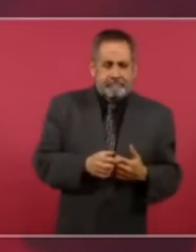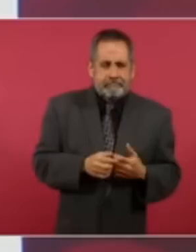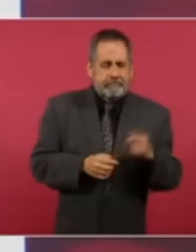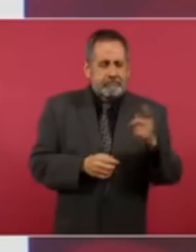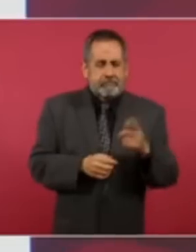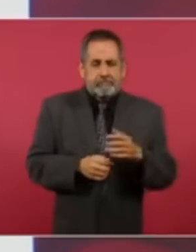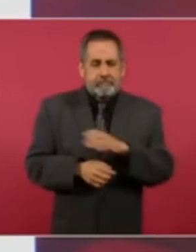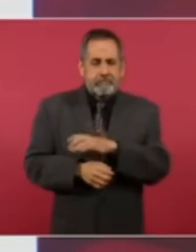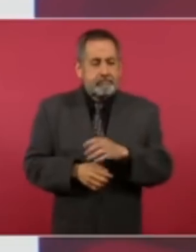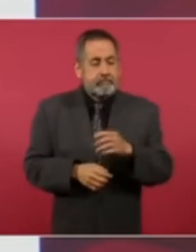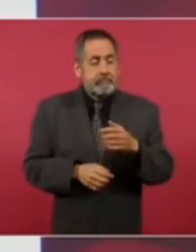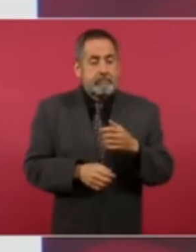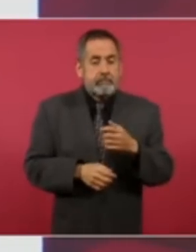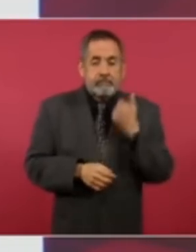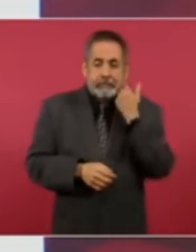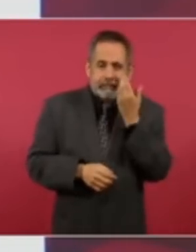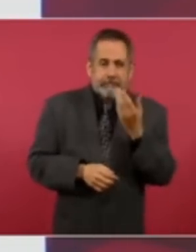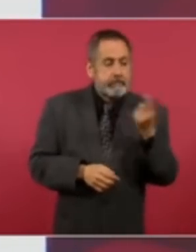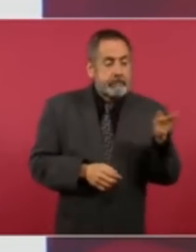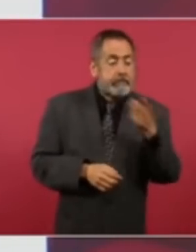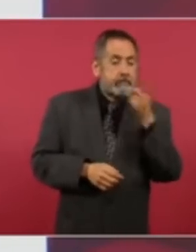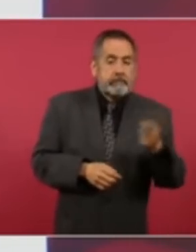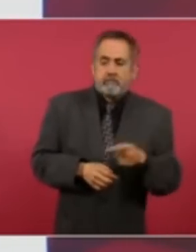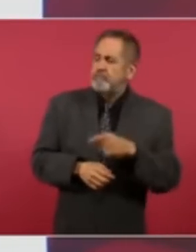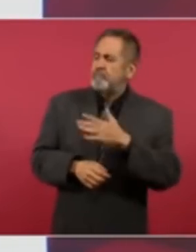Uno dijo que sus primeras acciones iba a ser